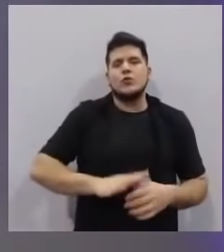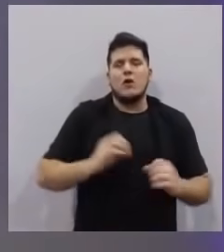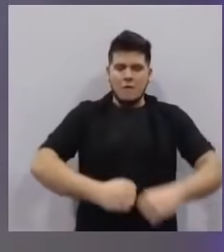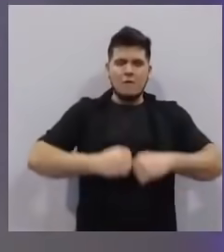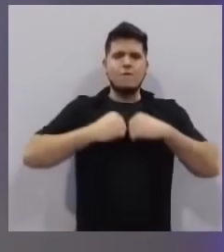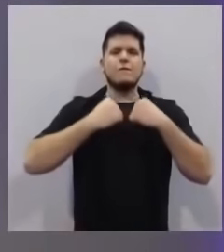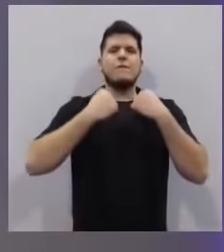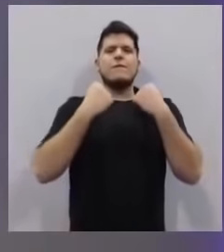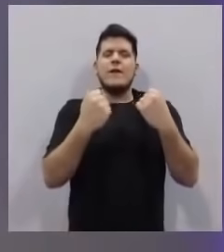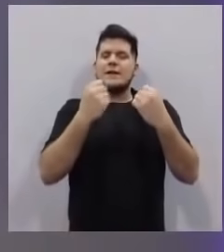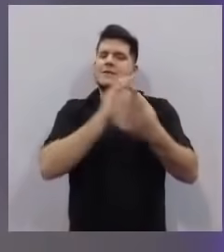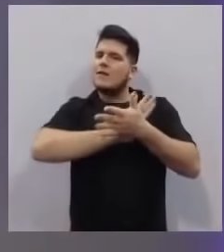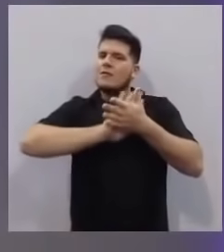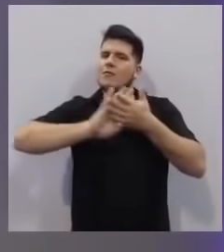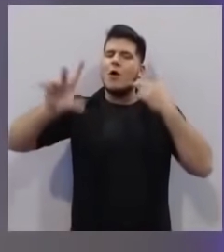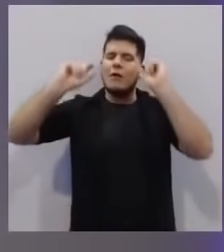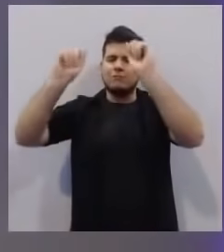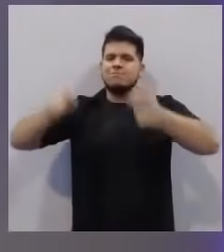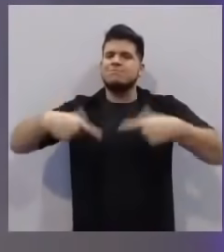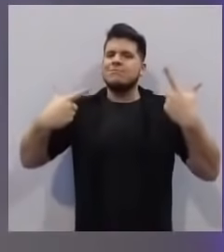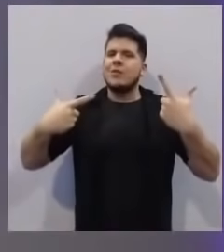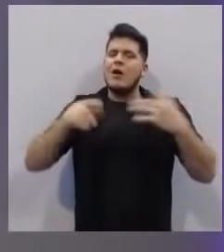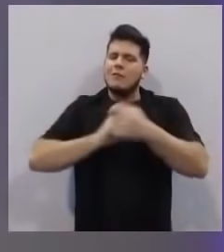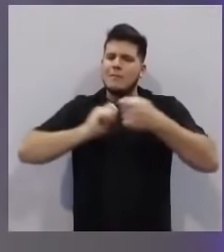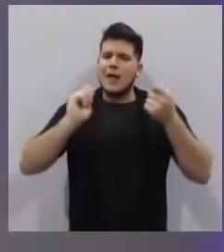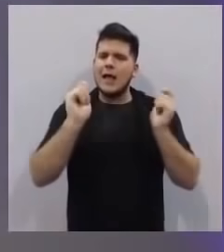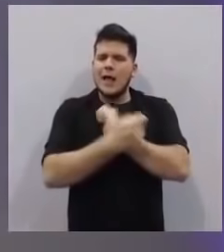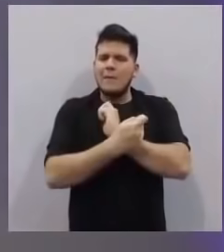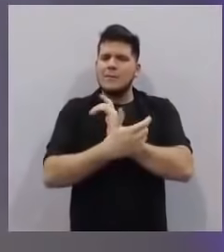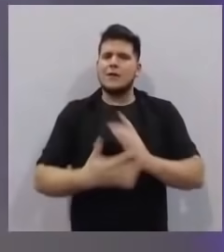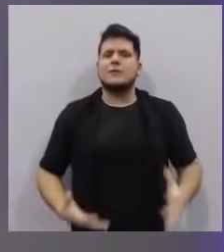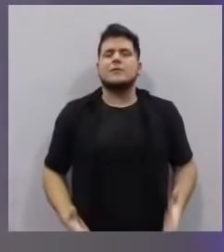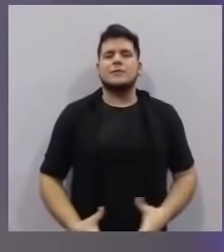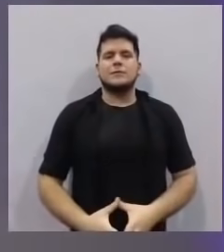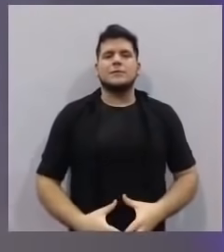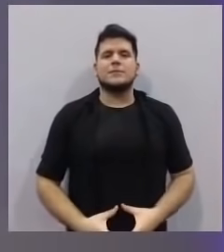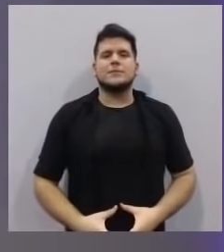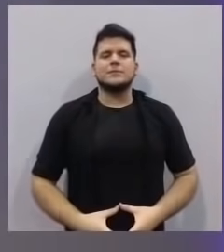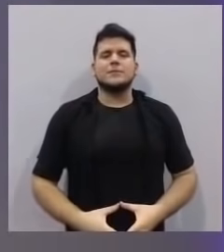fuerza como un águila para sobreponerme a todas las situaciones